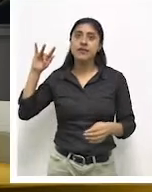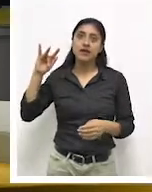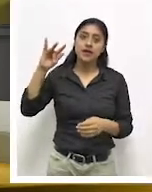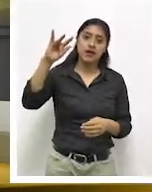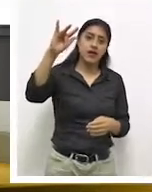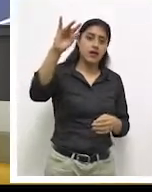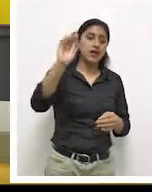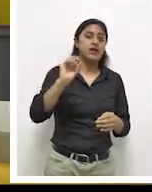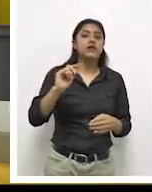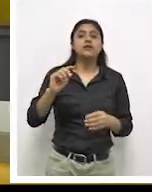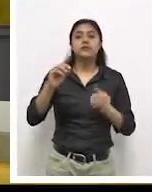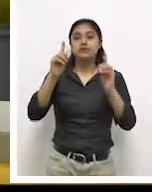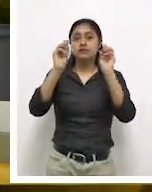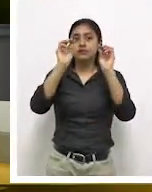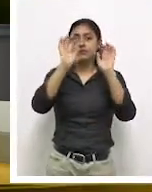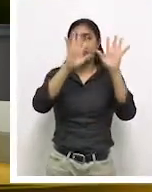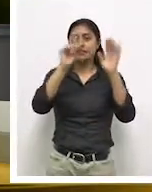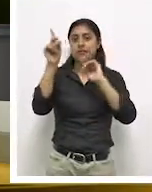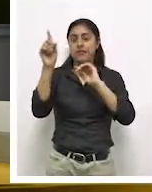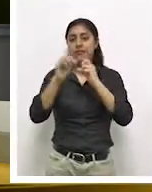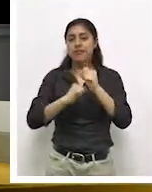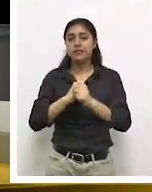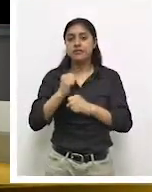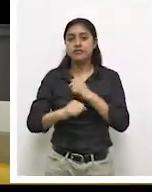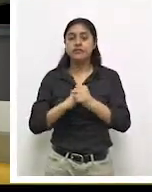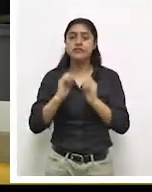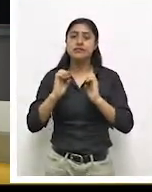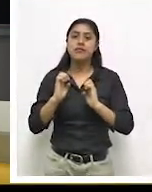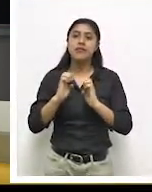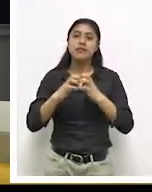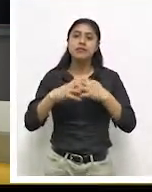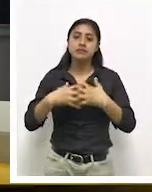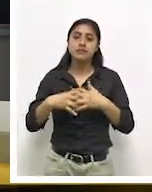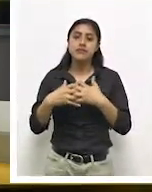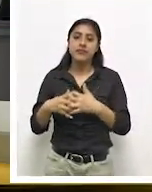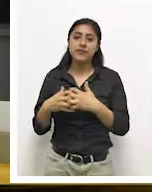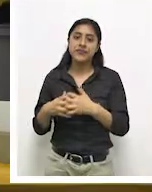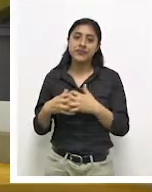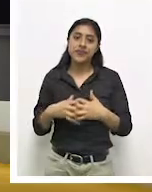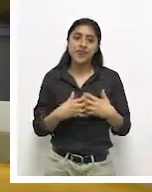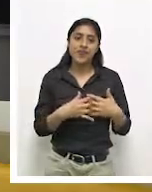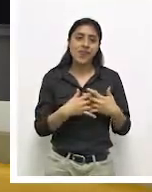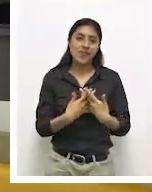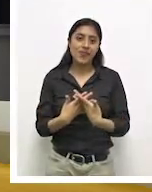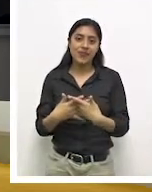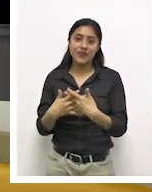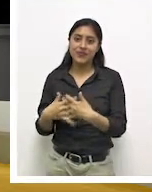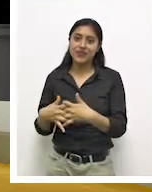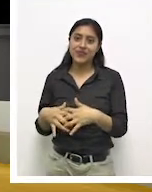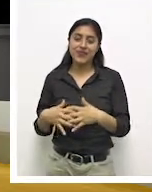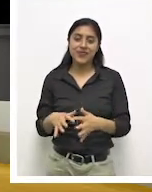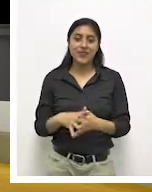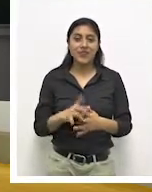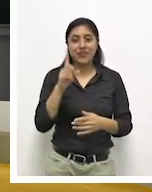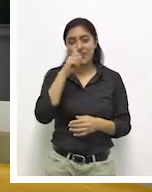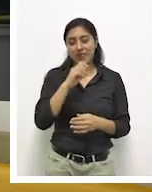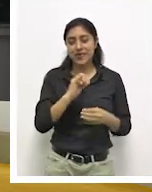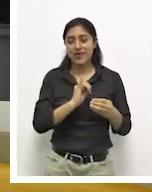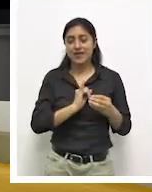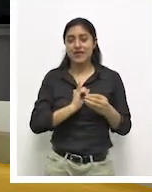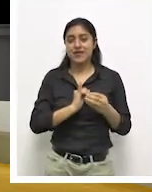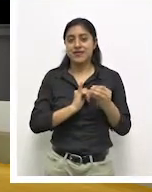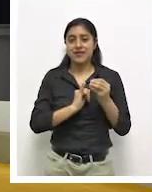sus viajes a México y también a Estados Unidos sin obtener nunca su documento personal de identificación. Ahora RENAP le